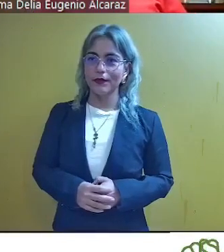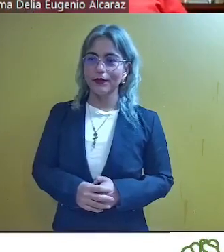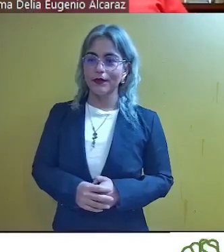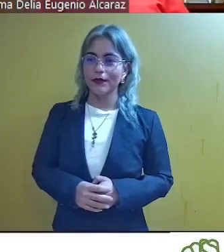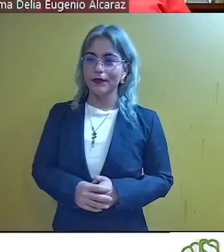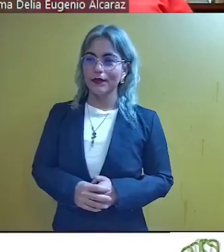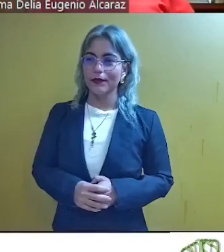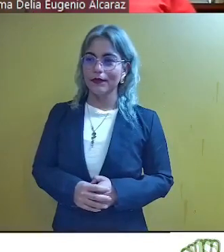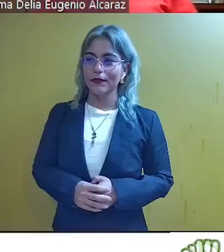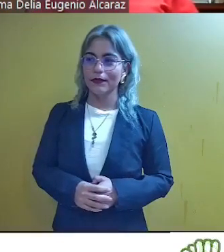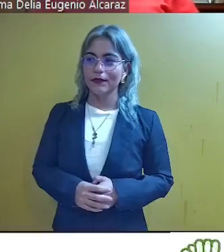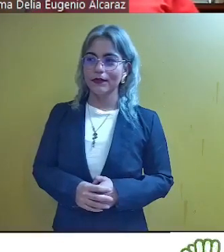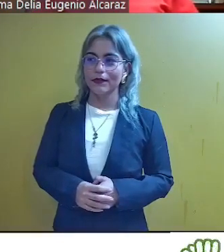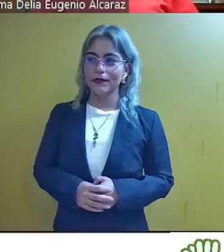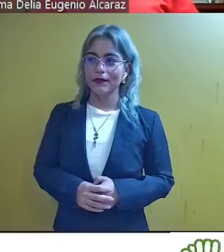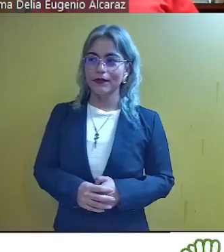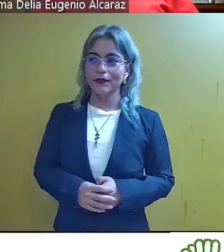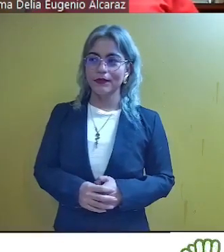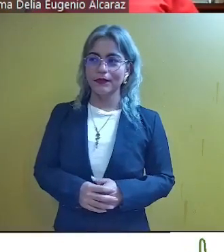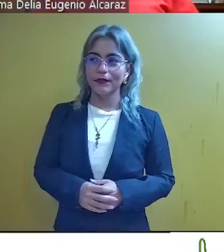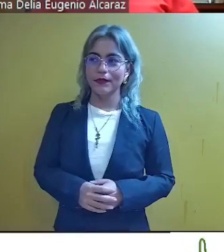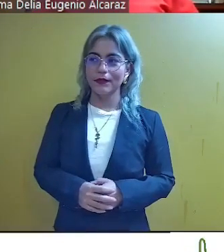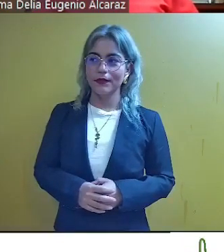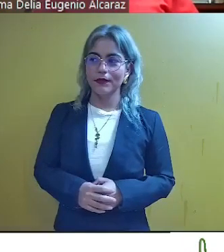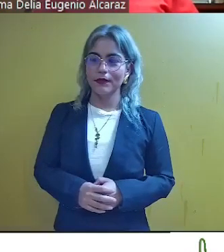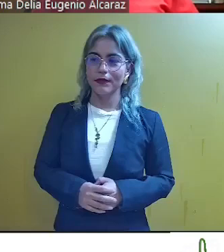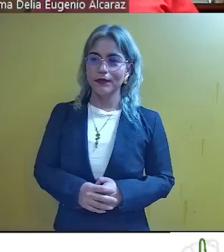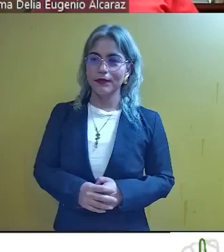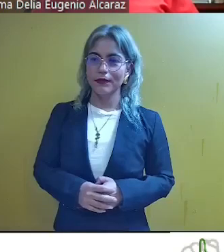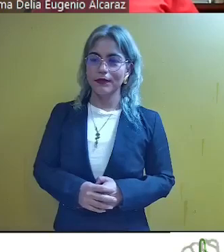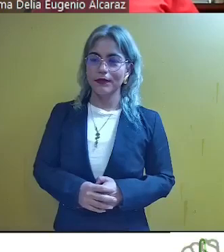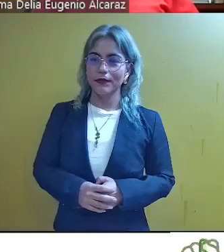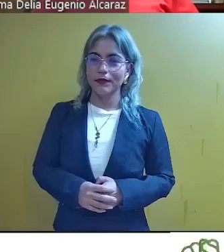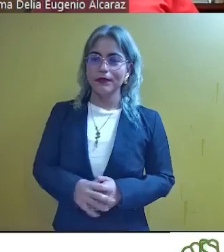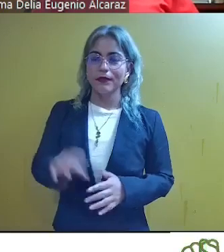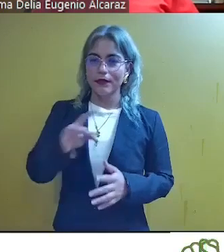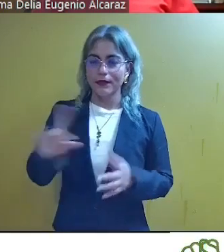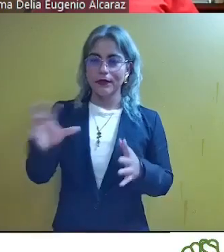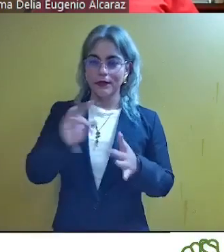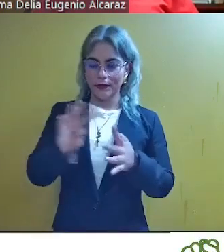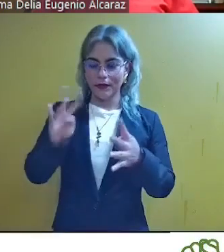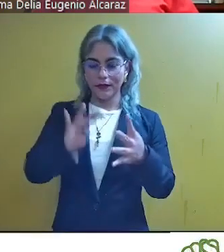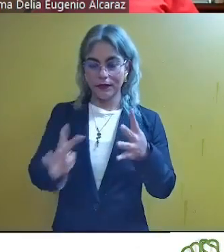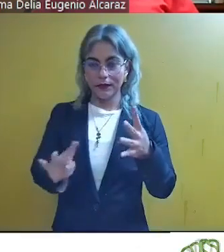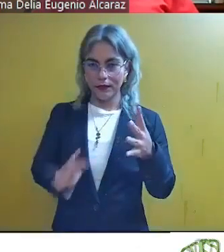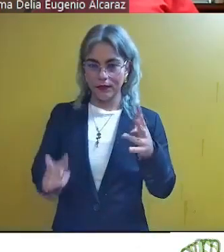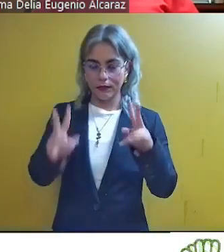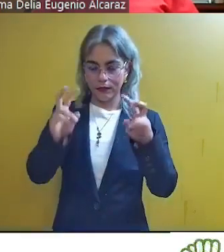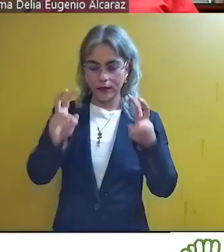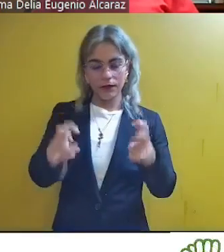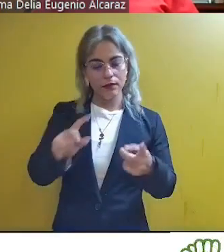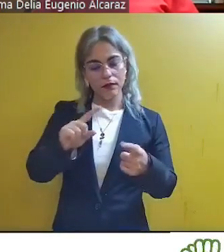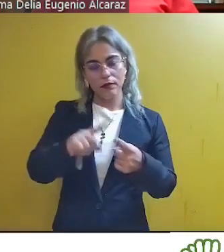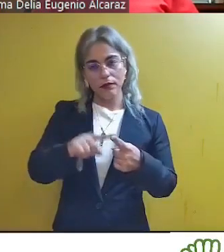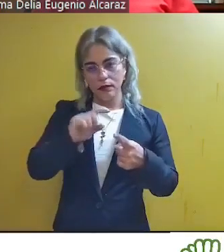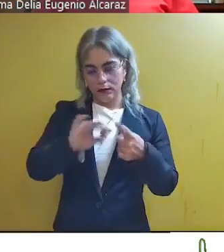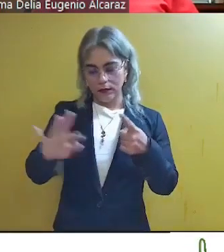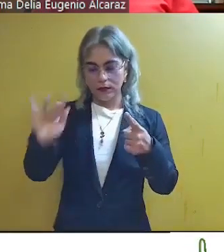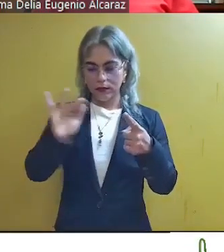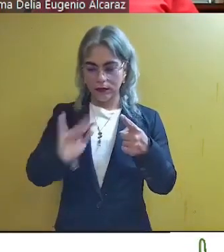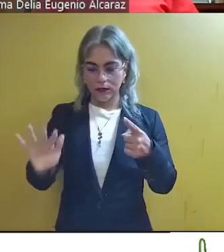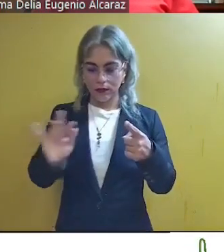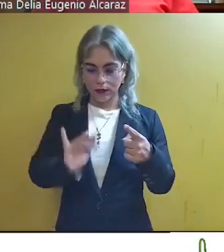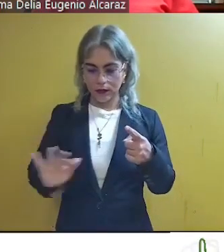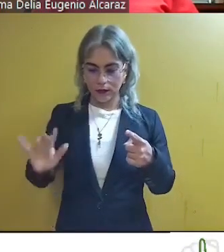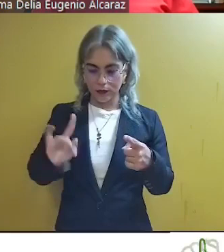los identificados con la clave TEE diagonal 23, TEE diagonal diagonal